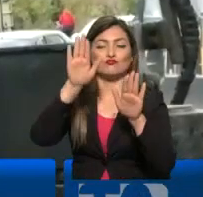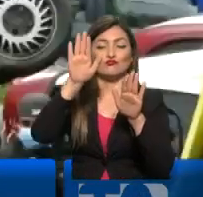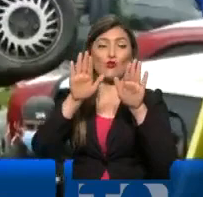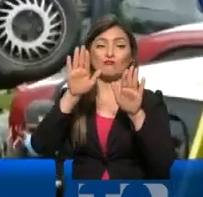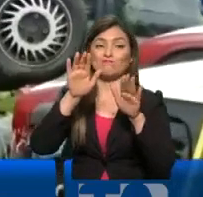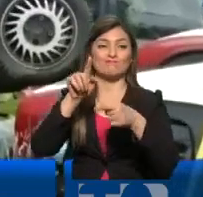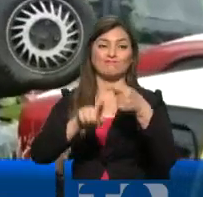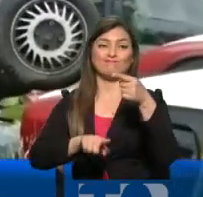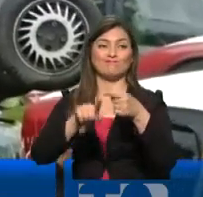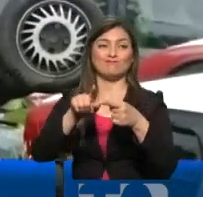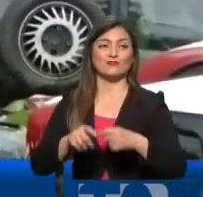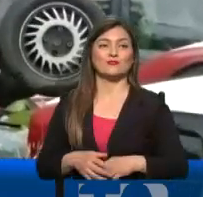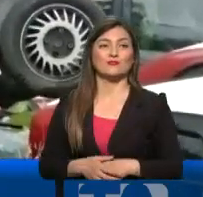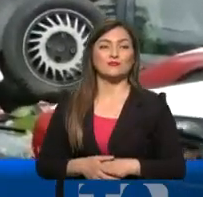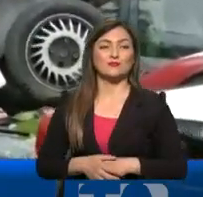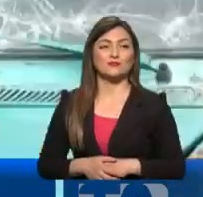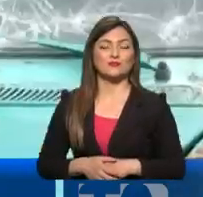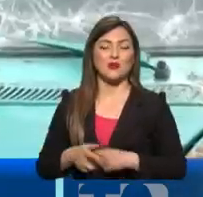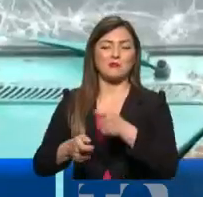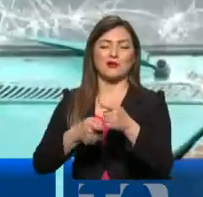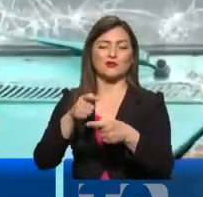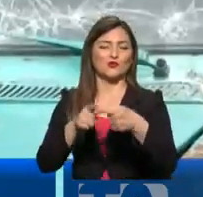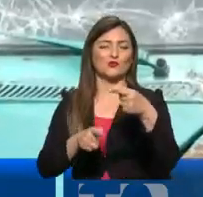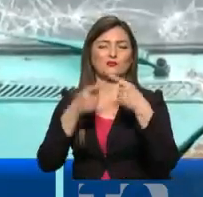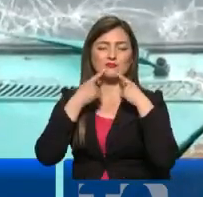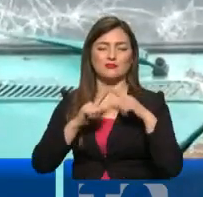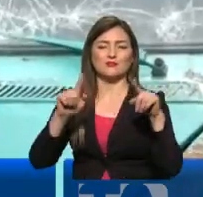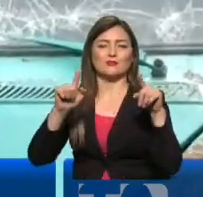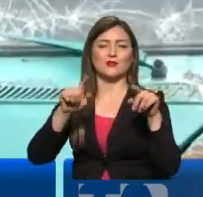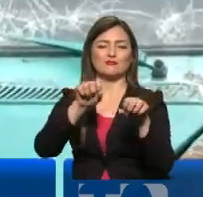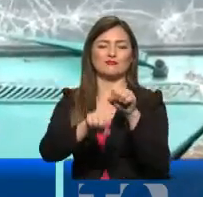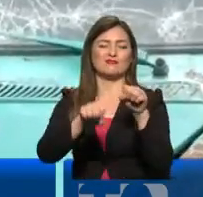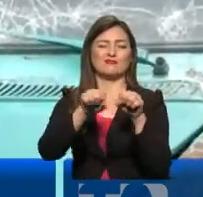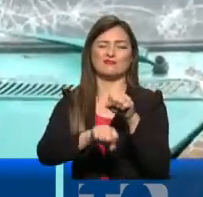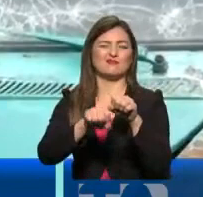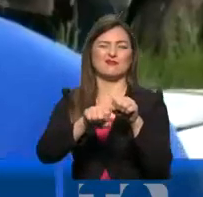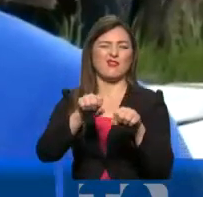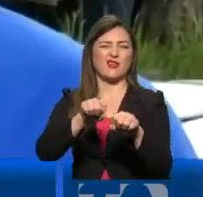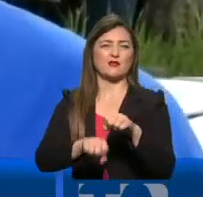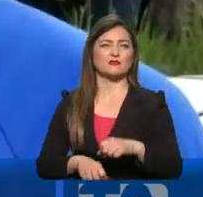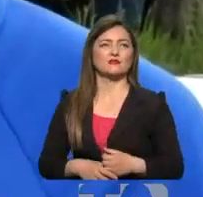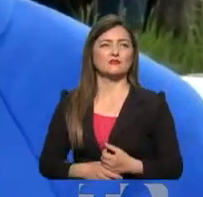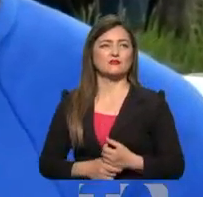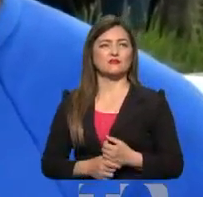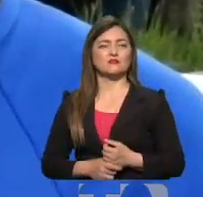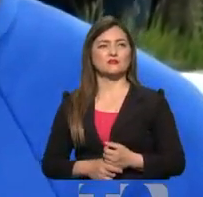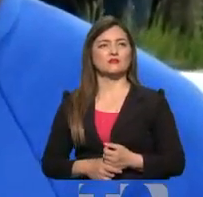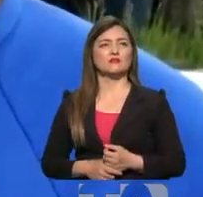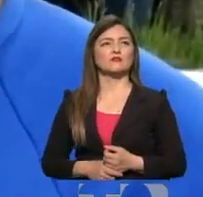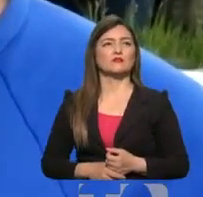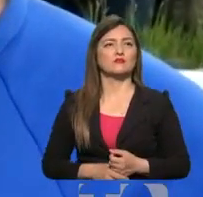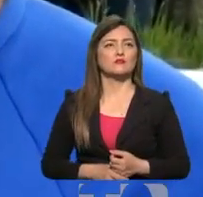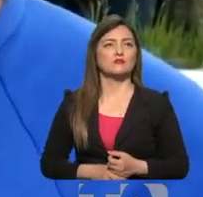chatarrización de bienes públicos cuya venta no fuere posible el ser declarados obsoletos o inservibles estaba a la cuenta